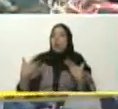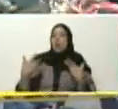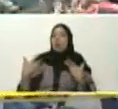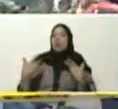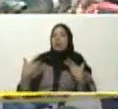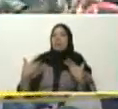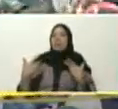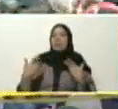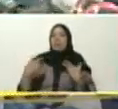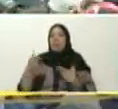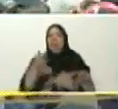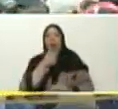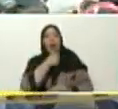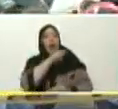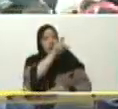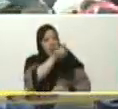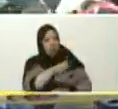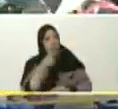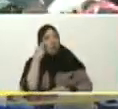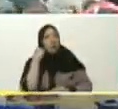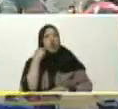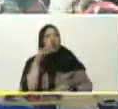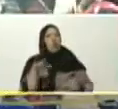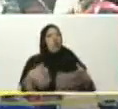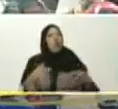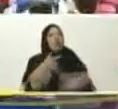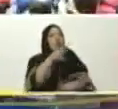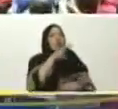Héctor Rodríguez, ¿cuándo hay elecciones?